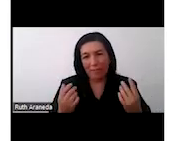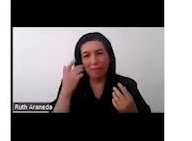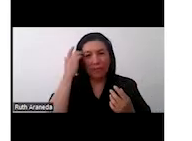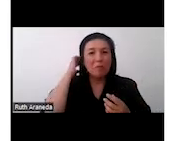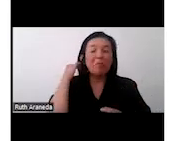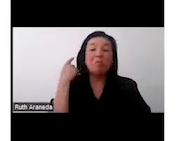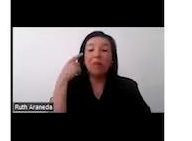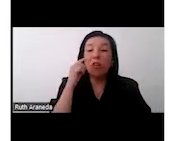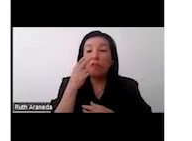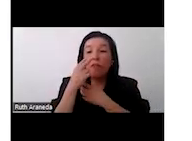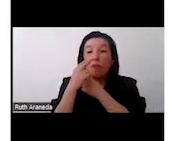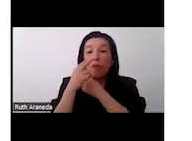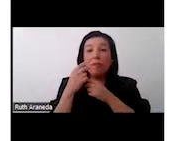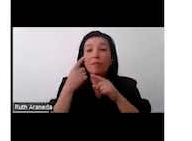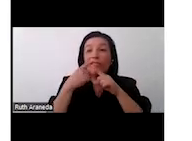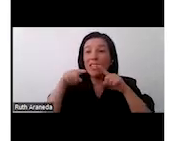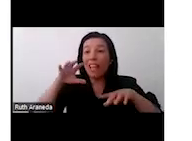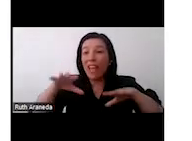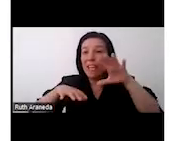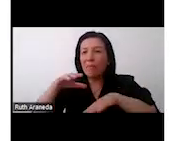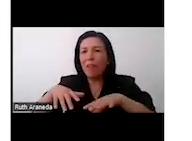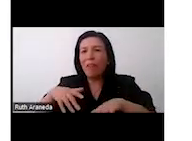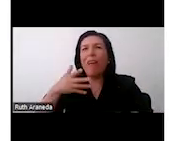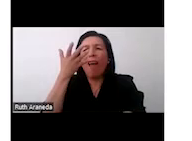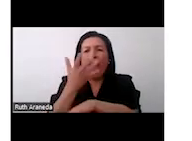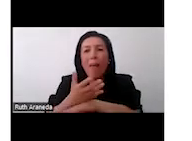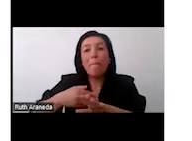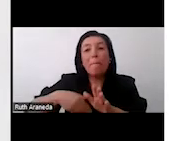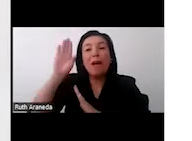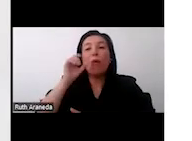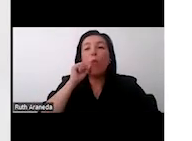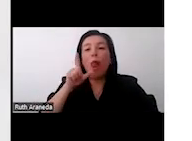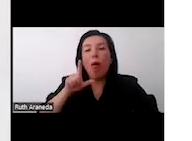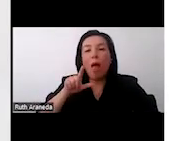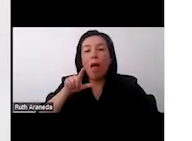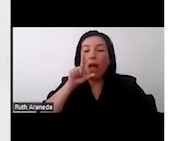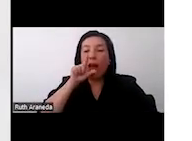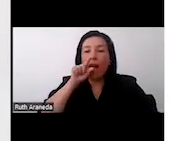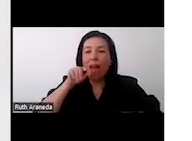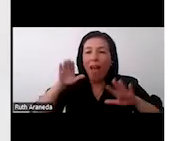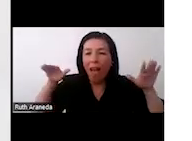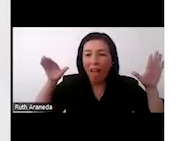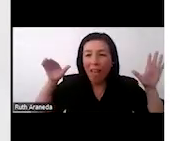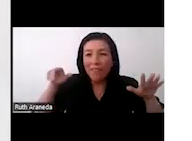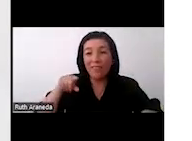vemos en cuanto a fauna son las aves, y es lo que más nos llama la atención. Las aves cumplen